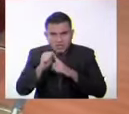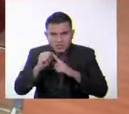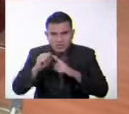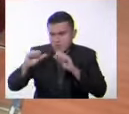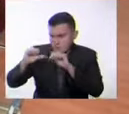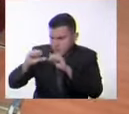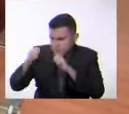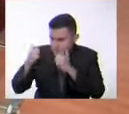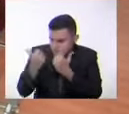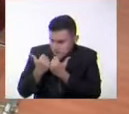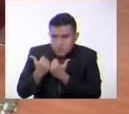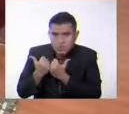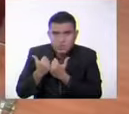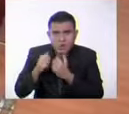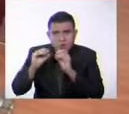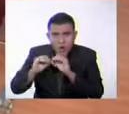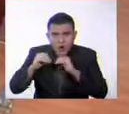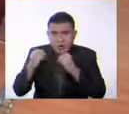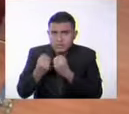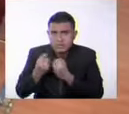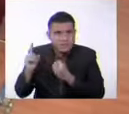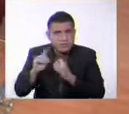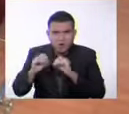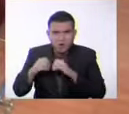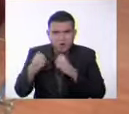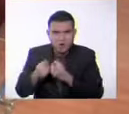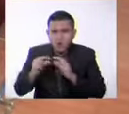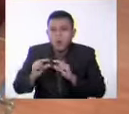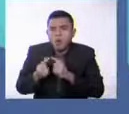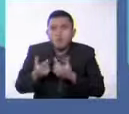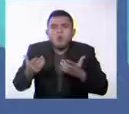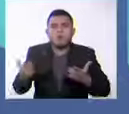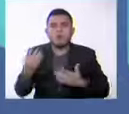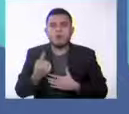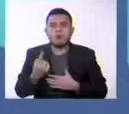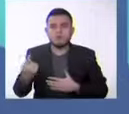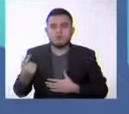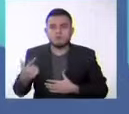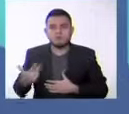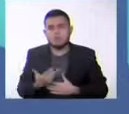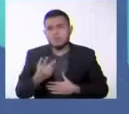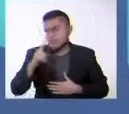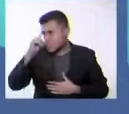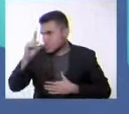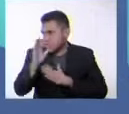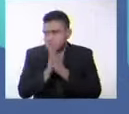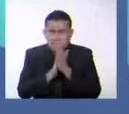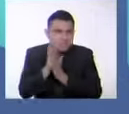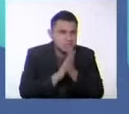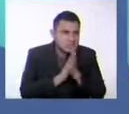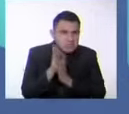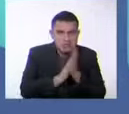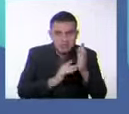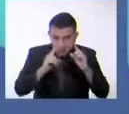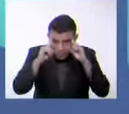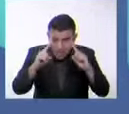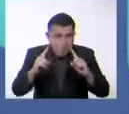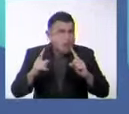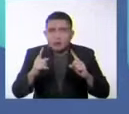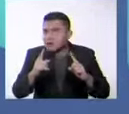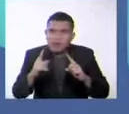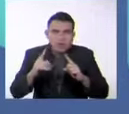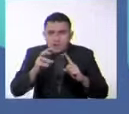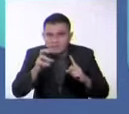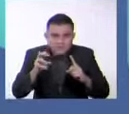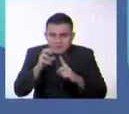organización. Si no está organizado, somos un grupo de personas, cada uno con sus intereses y con sus intenciones, pero que no estamos